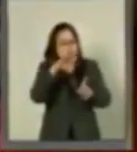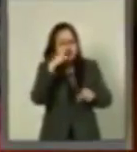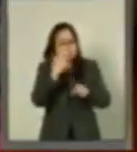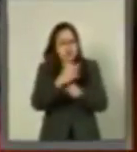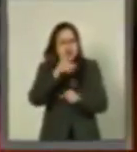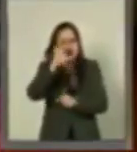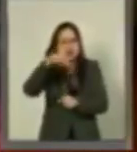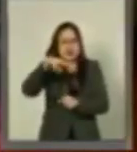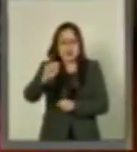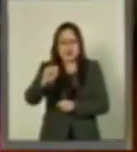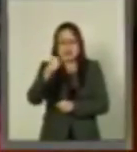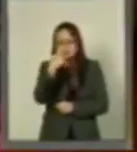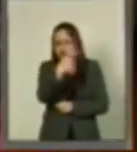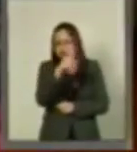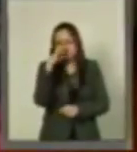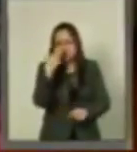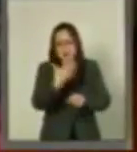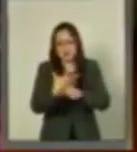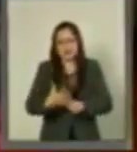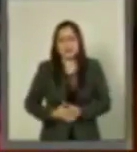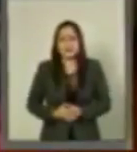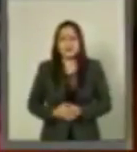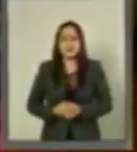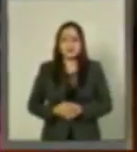Comisión Nacional de Seguridad. Y